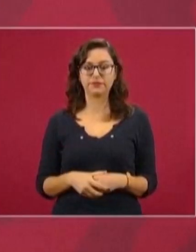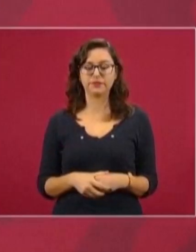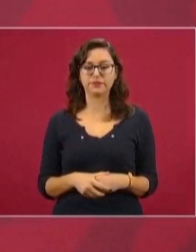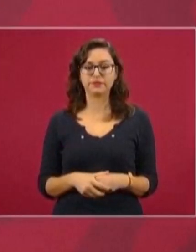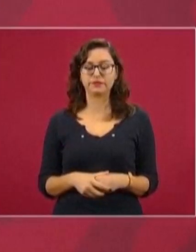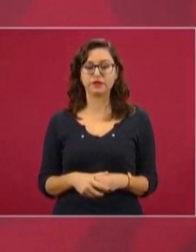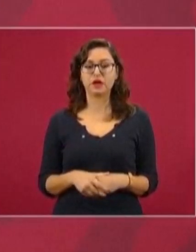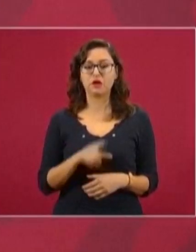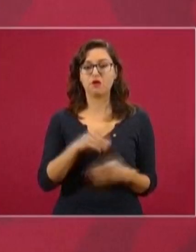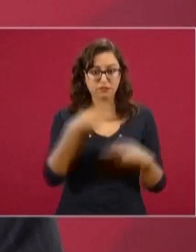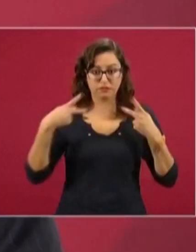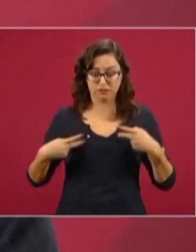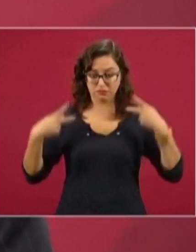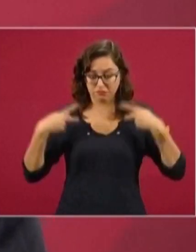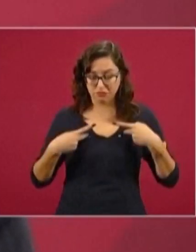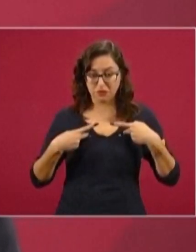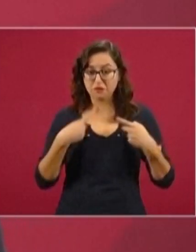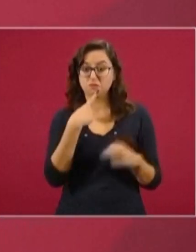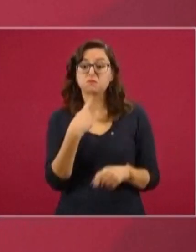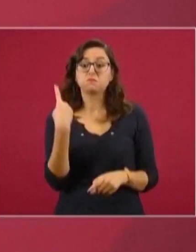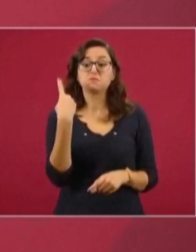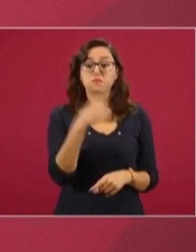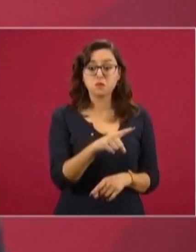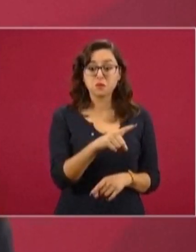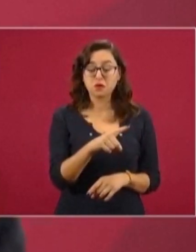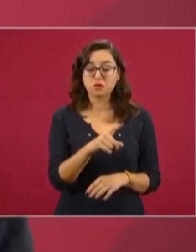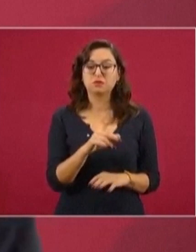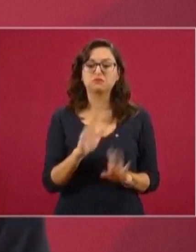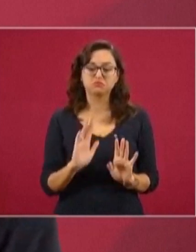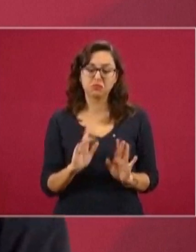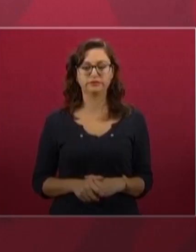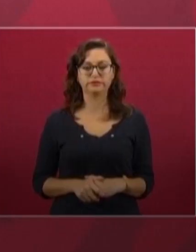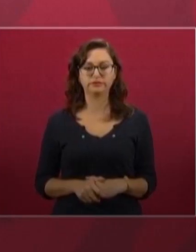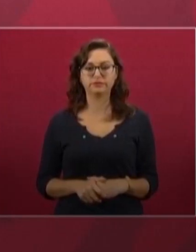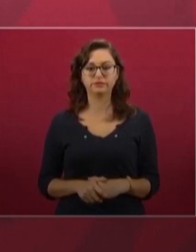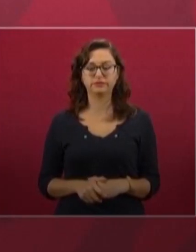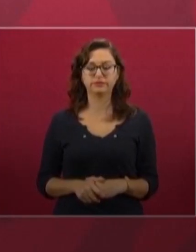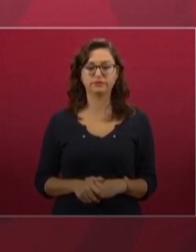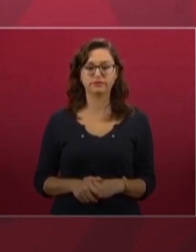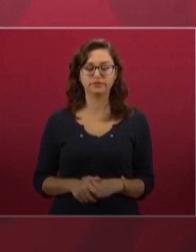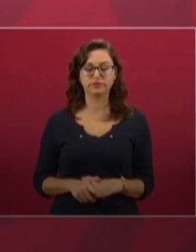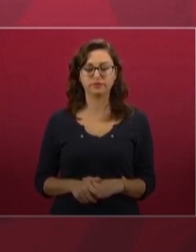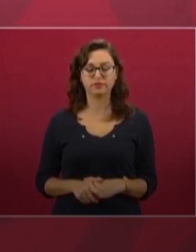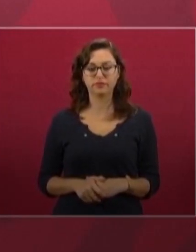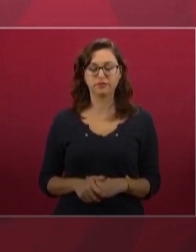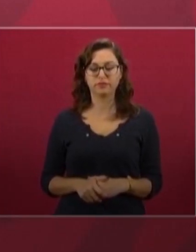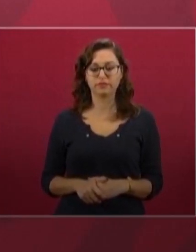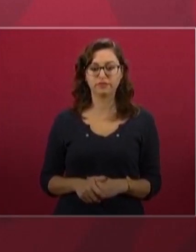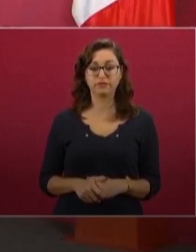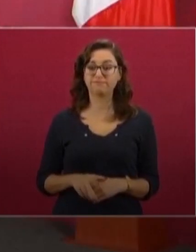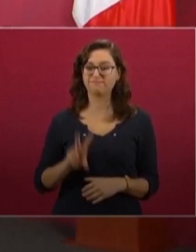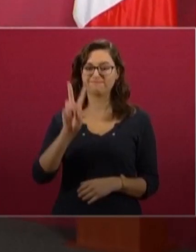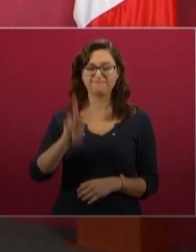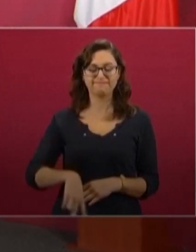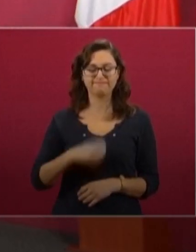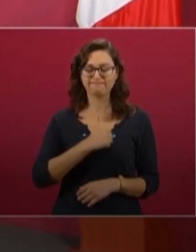detenido acusado por vínculos con el narcotráfico, pues en México aún no hay investigación alguna contra Cienfuegos. Muy